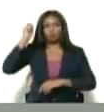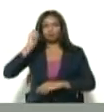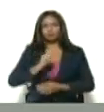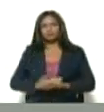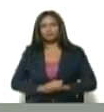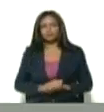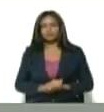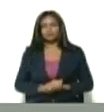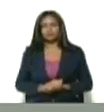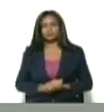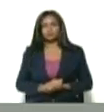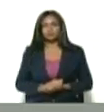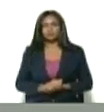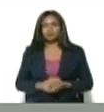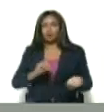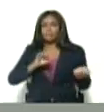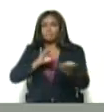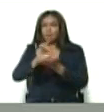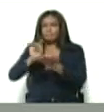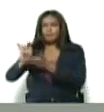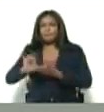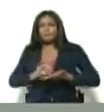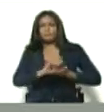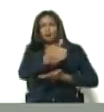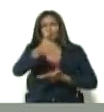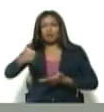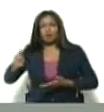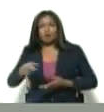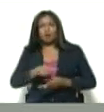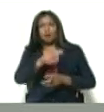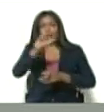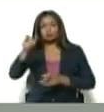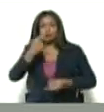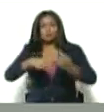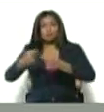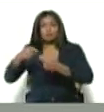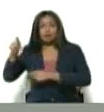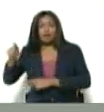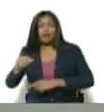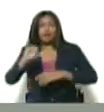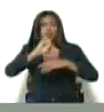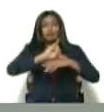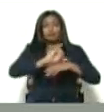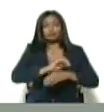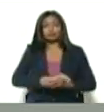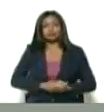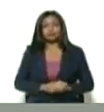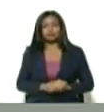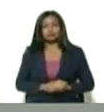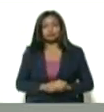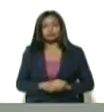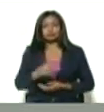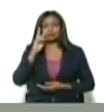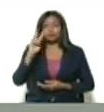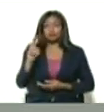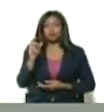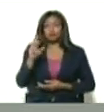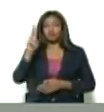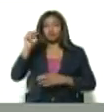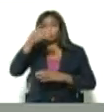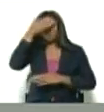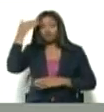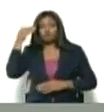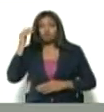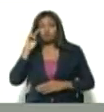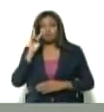Y saca latigazo limpio a los mercaderes del templo. Inolvidable, pues, imagen